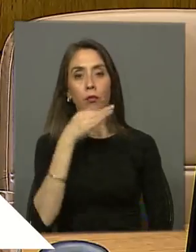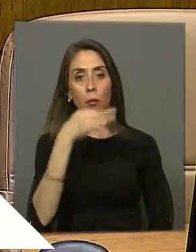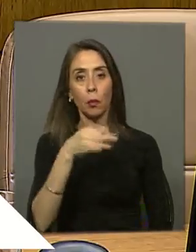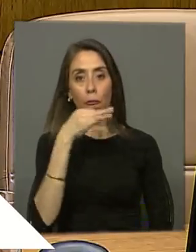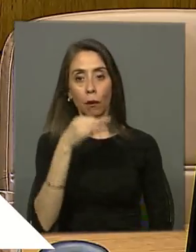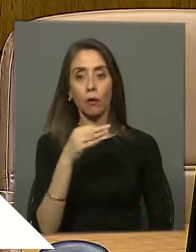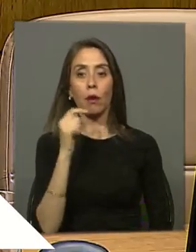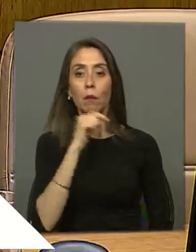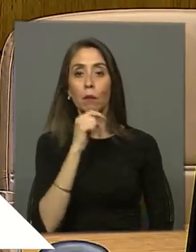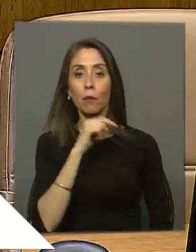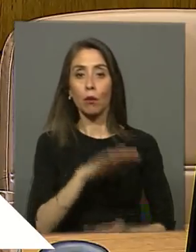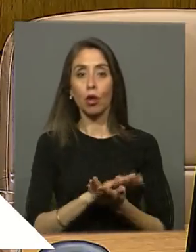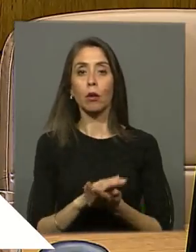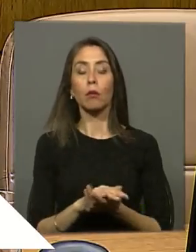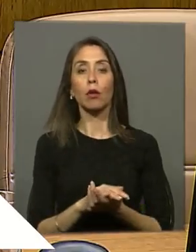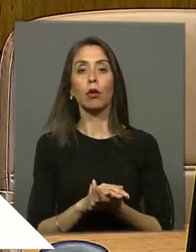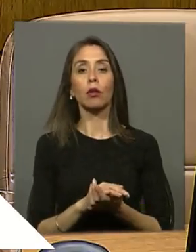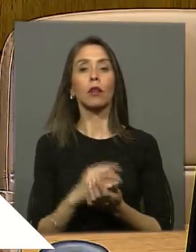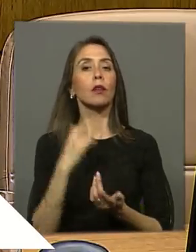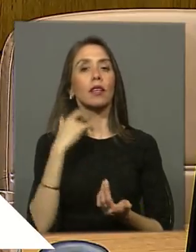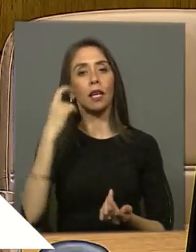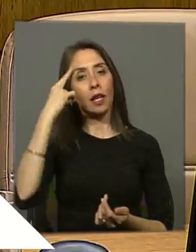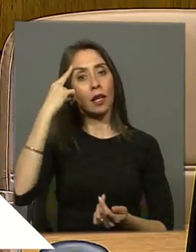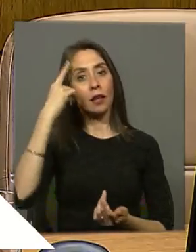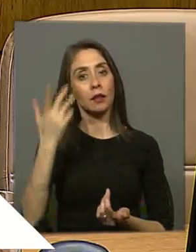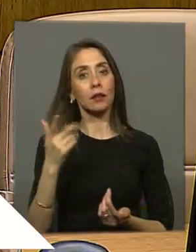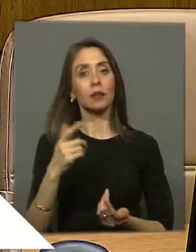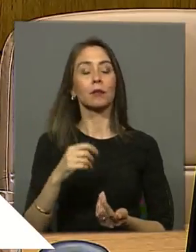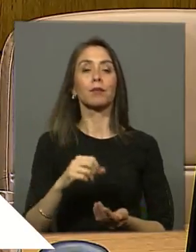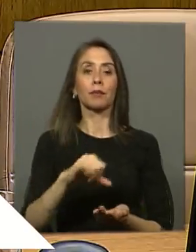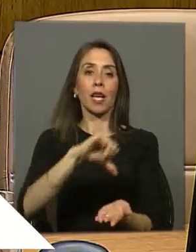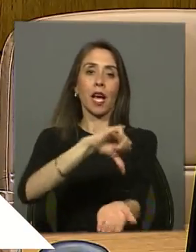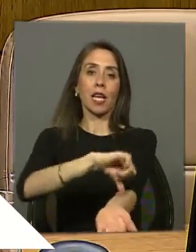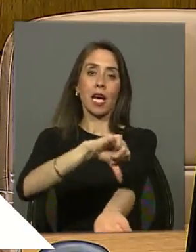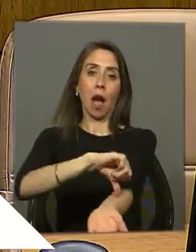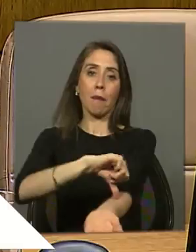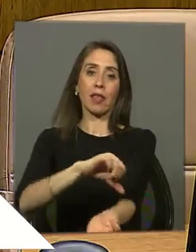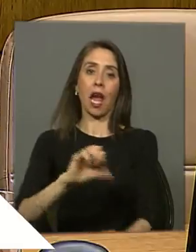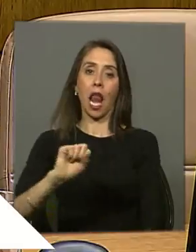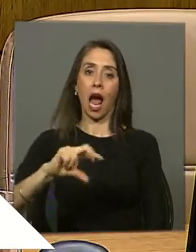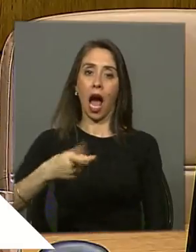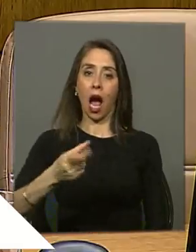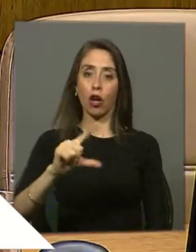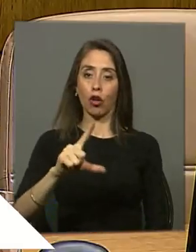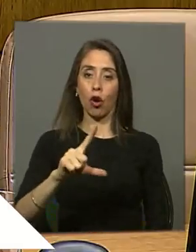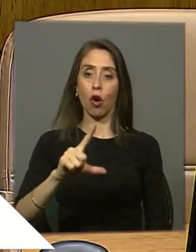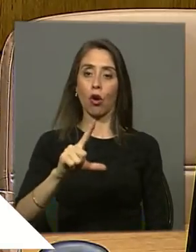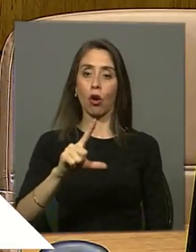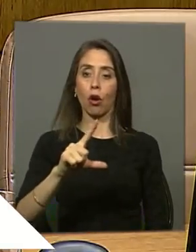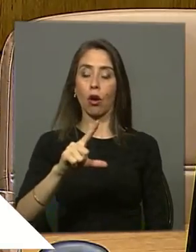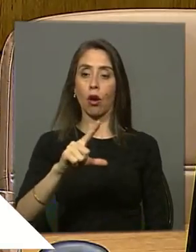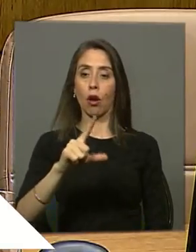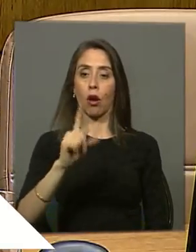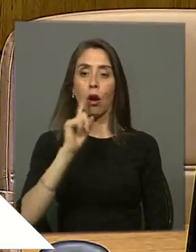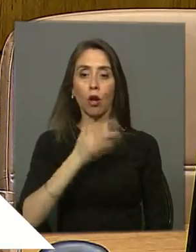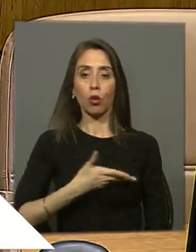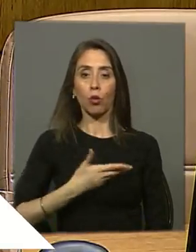a modo de ejemplo qué criterios hubieron la capital de la provincia de Angol que tiene más de hubo que